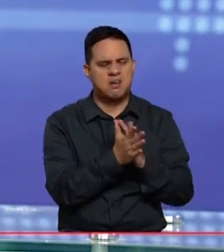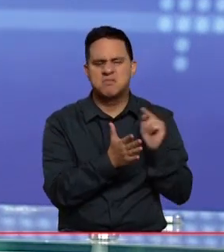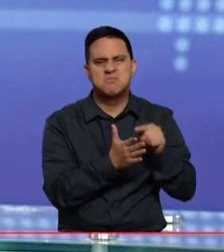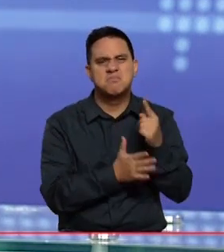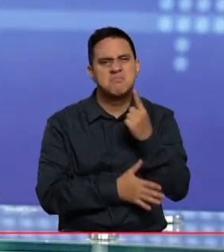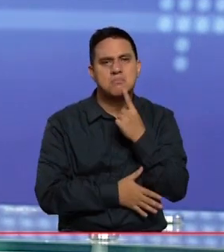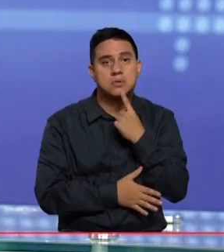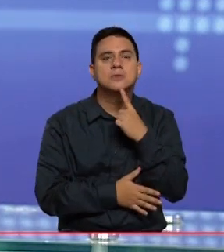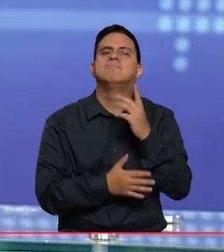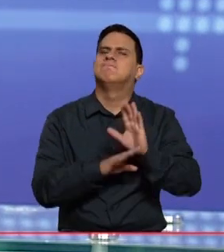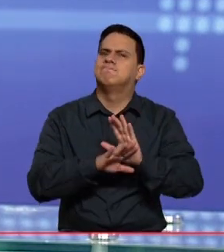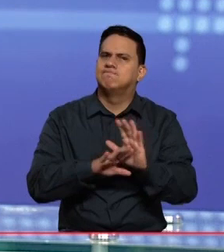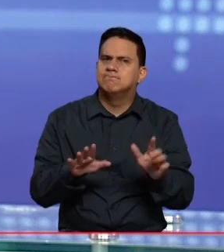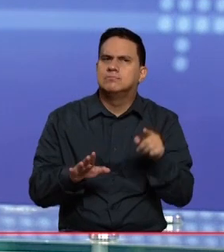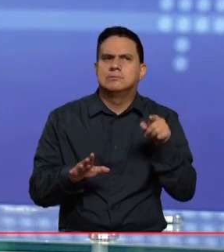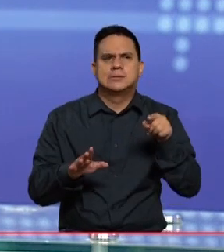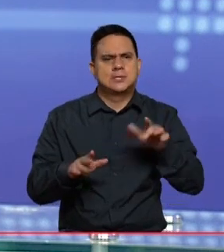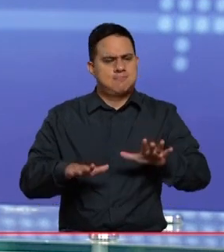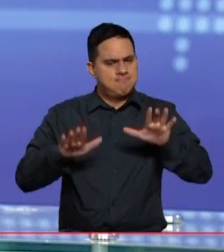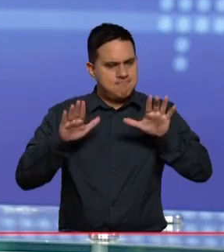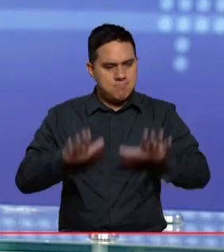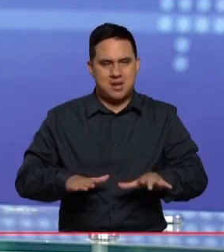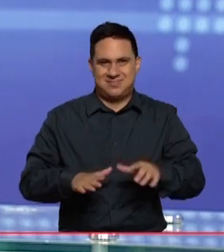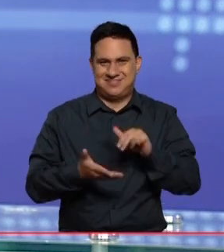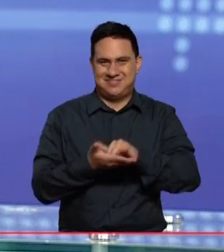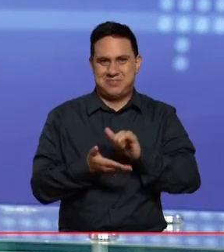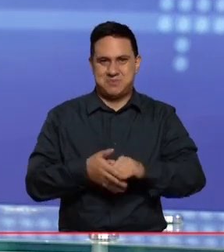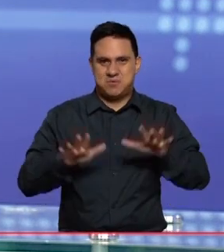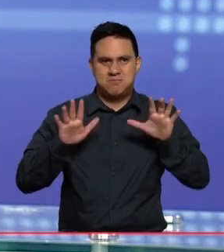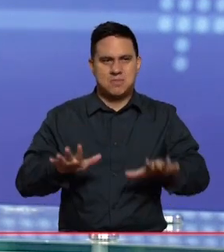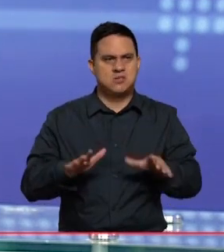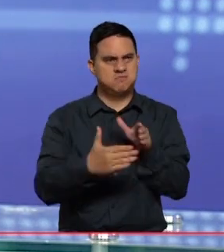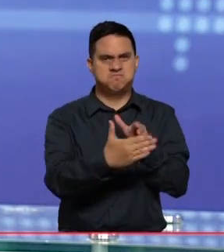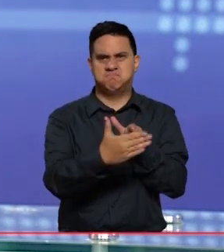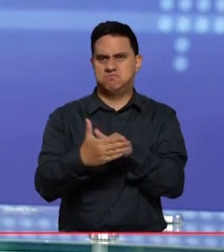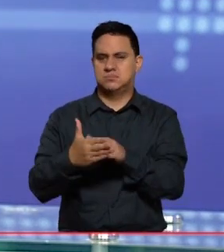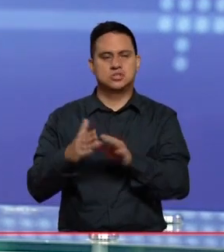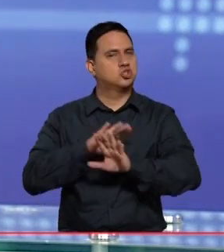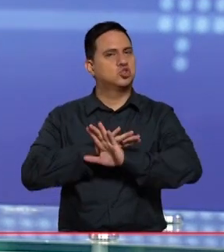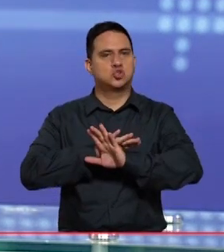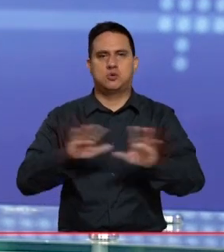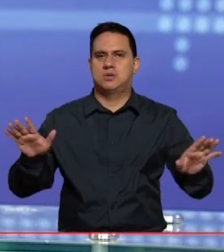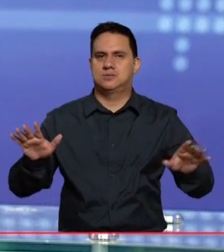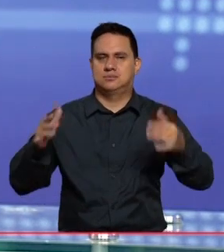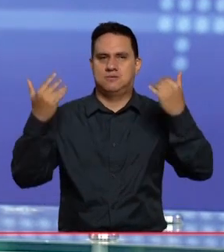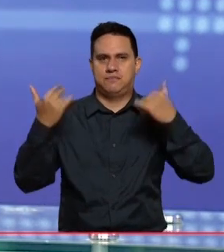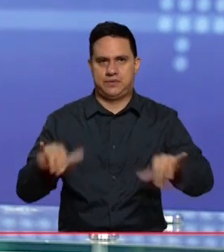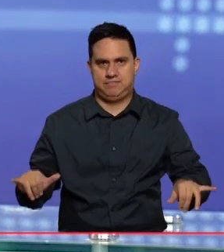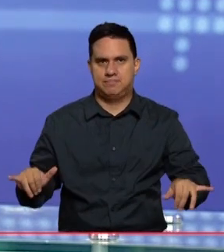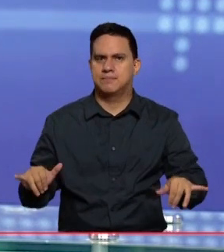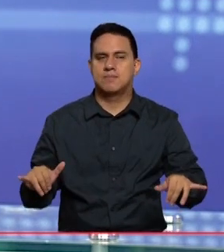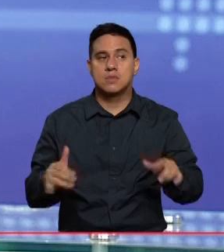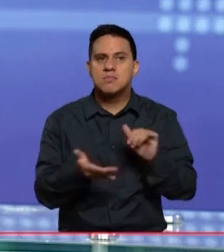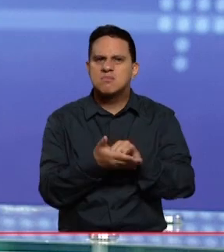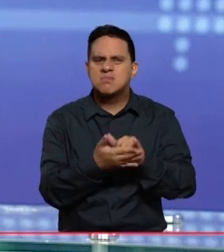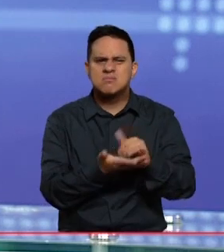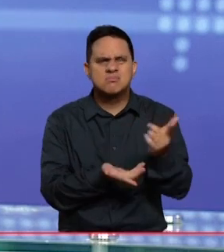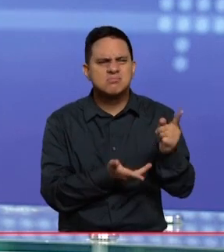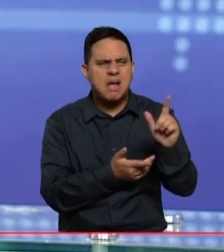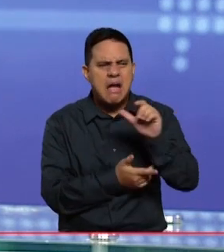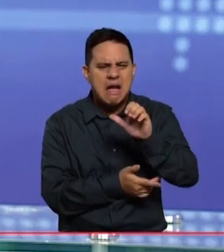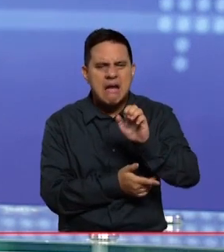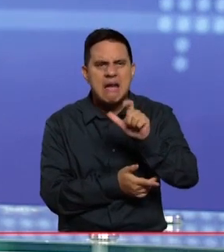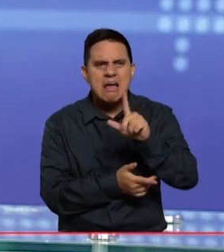durante 4 días afectó la movilidad de miles de habitantes del sur del Chocó. Cristian Cuesta, buenos días. Tras el anuncio, ¿cuál es el panorama